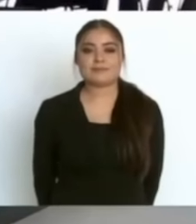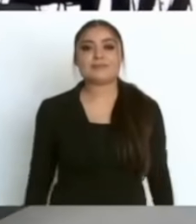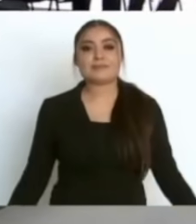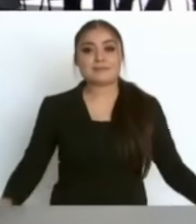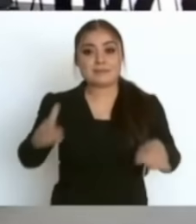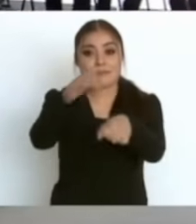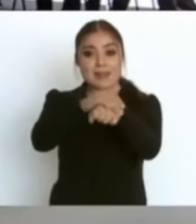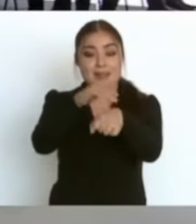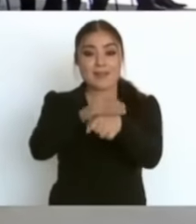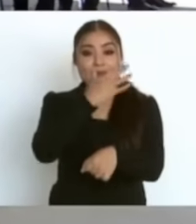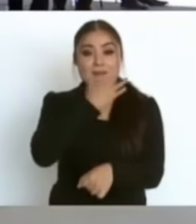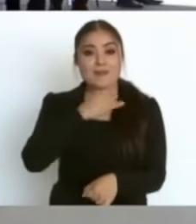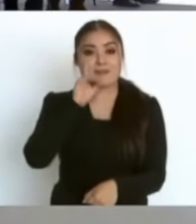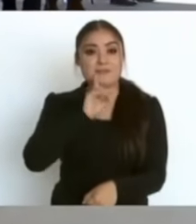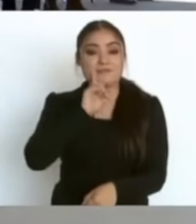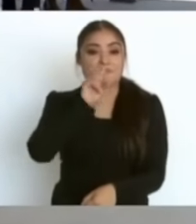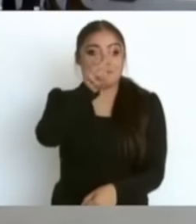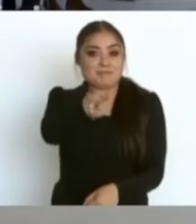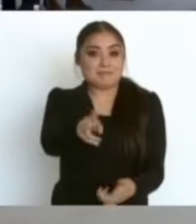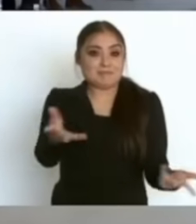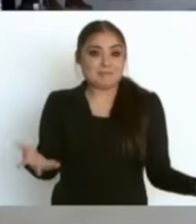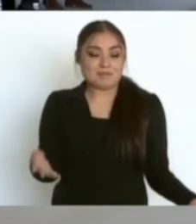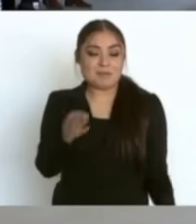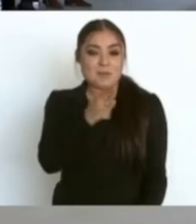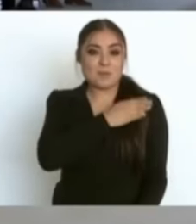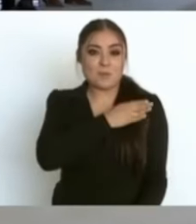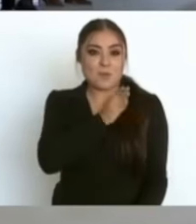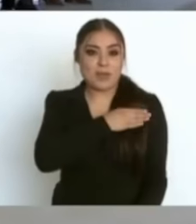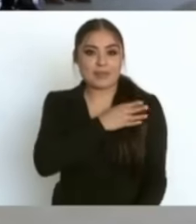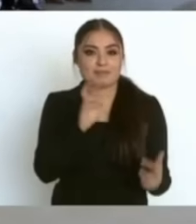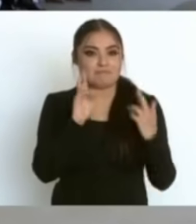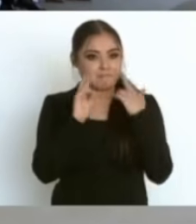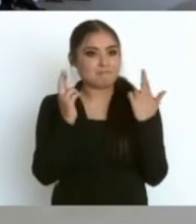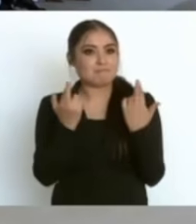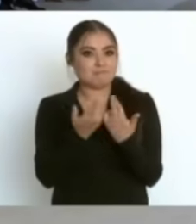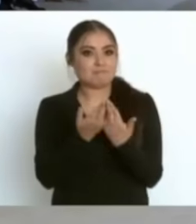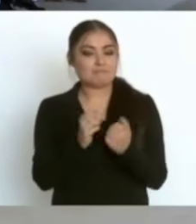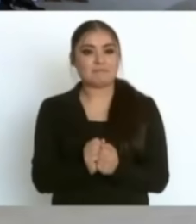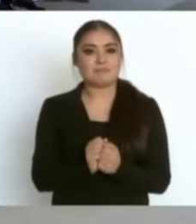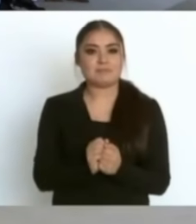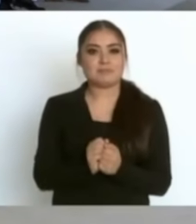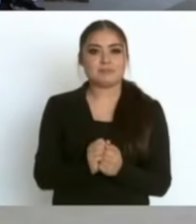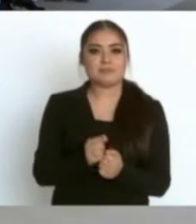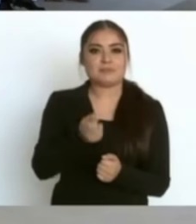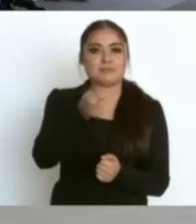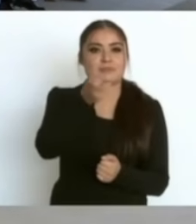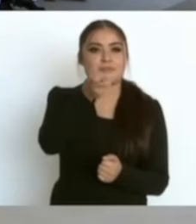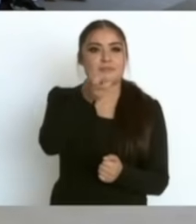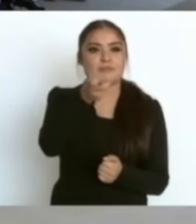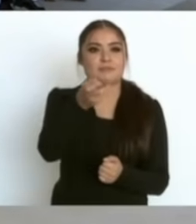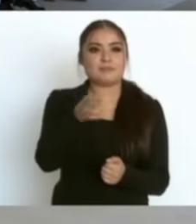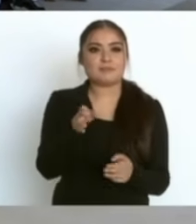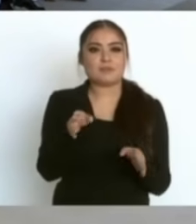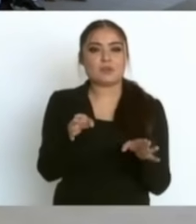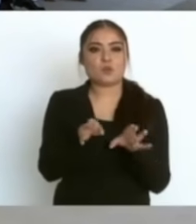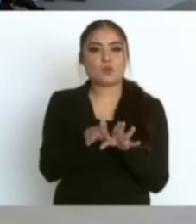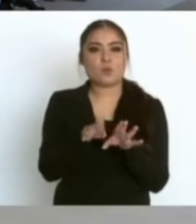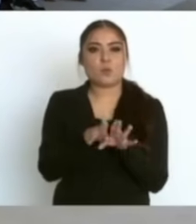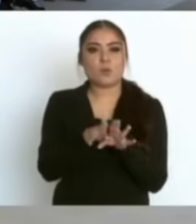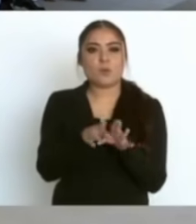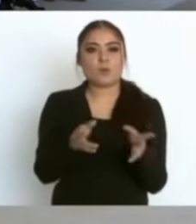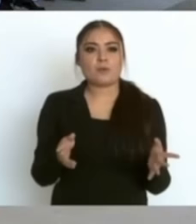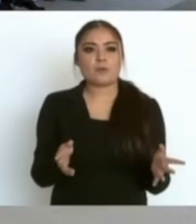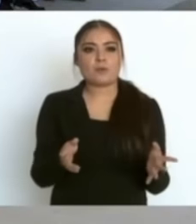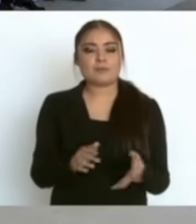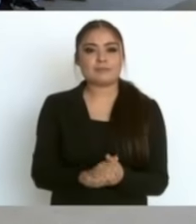amigas amigos pues es una muy buena reunión está como decide